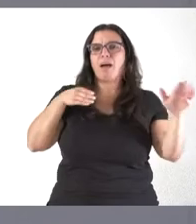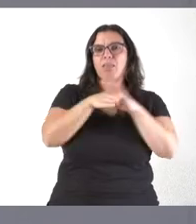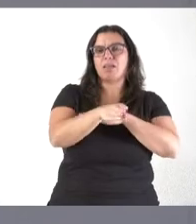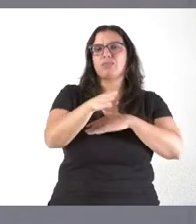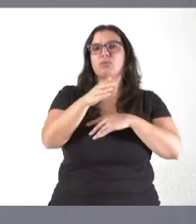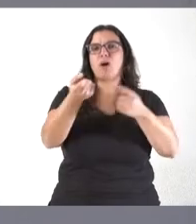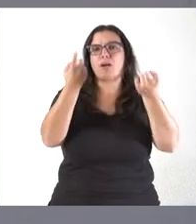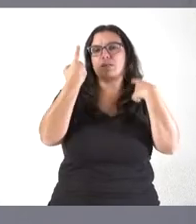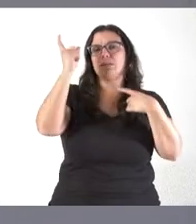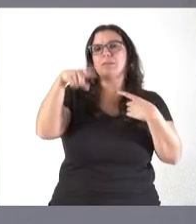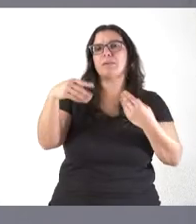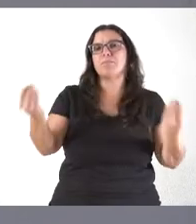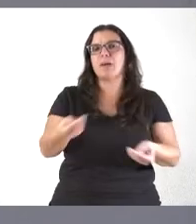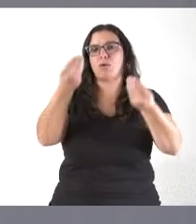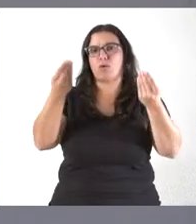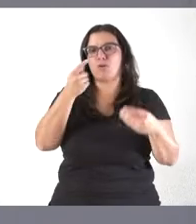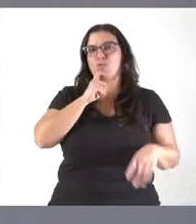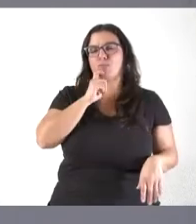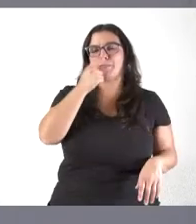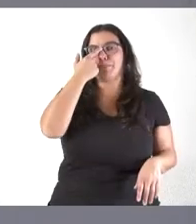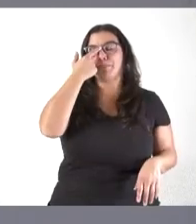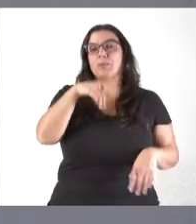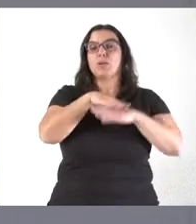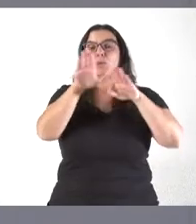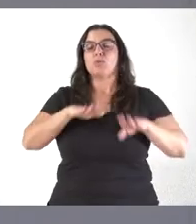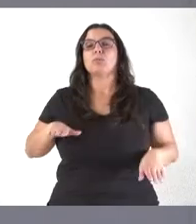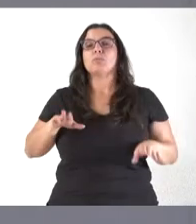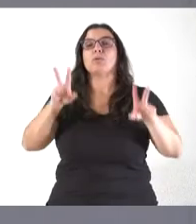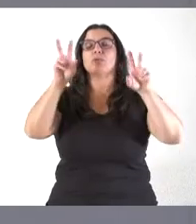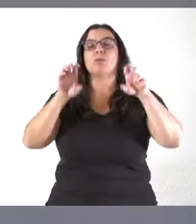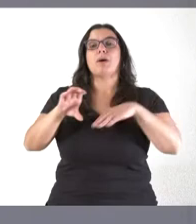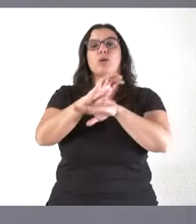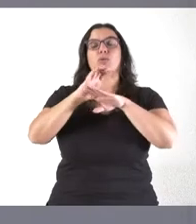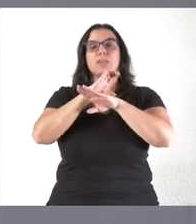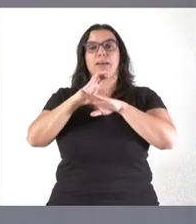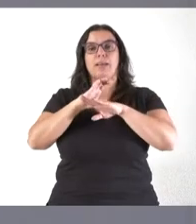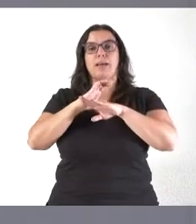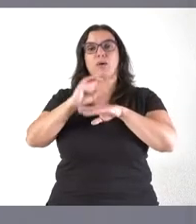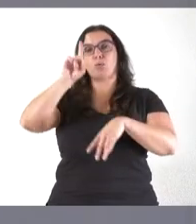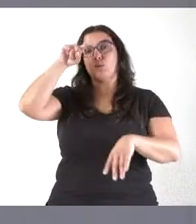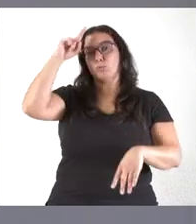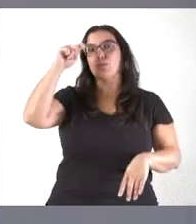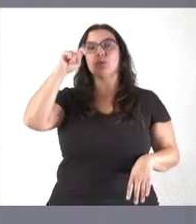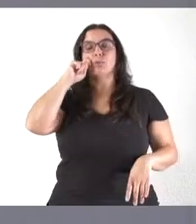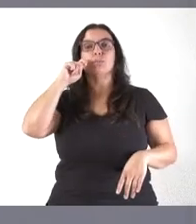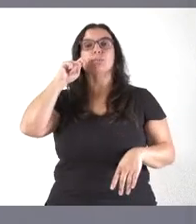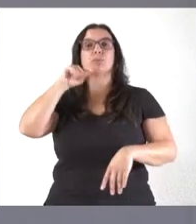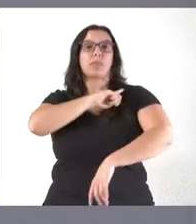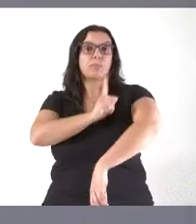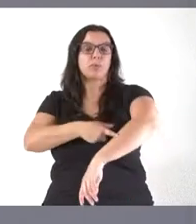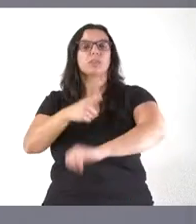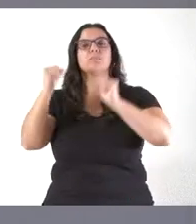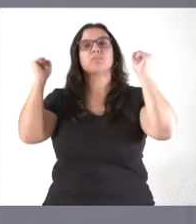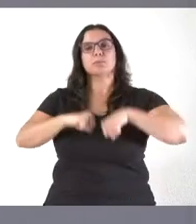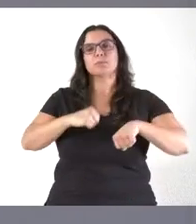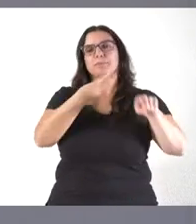y con la mejora en torno a los mismos y finalmente en el ámbito de la consejería de cultura turismo y deporte se